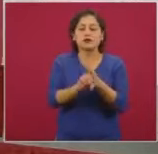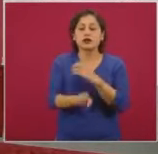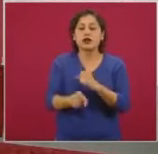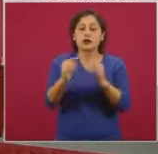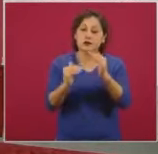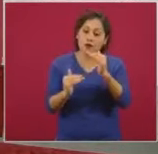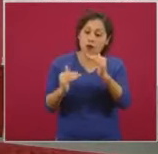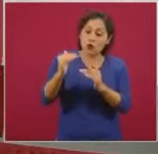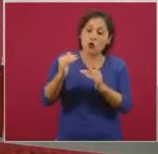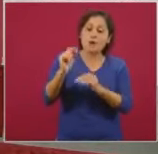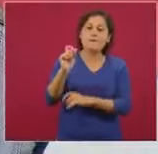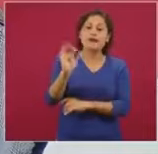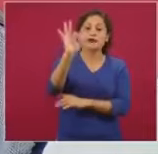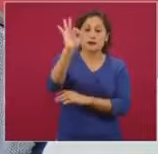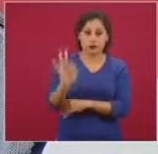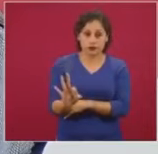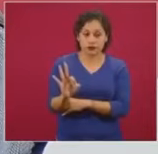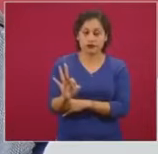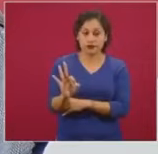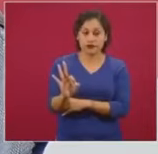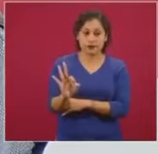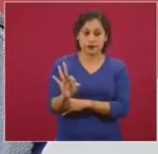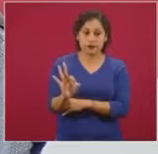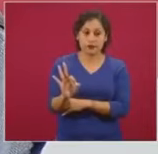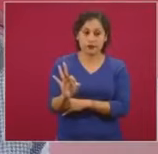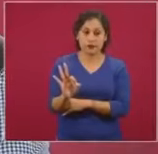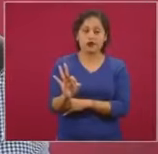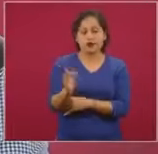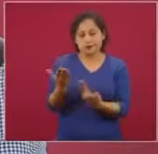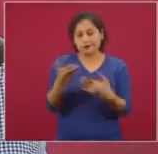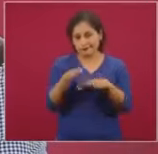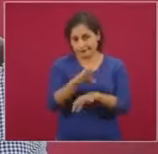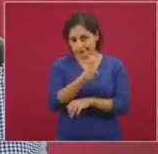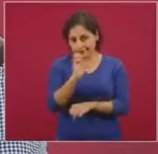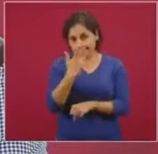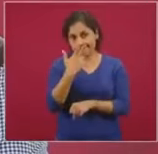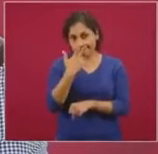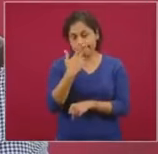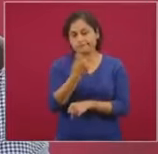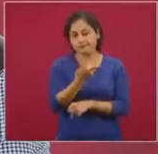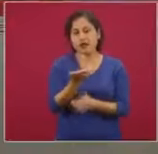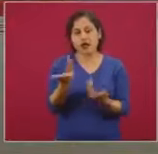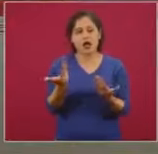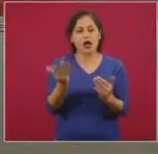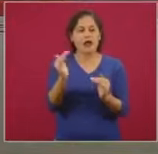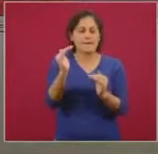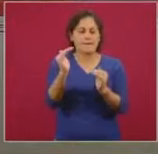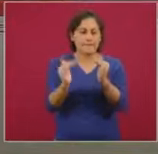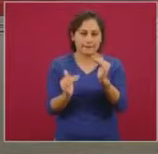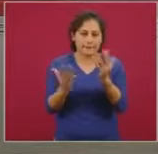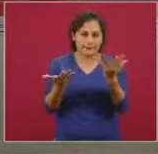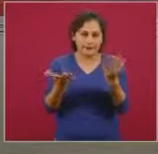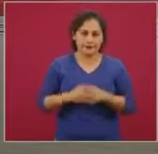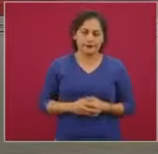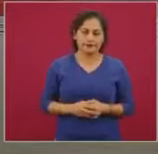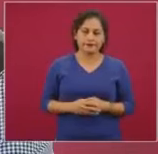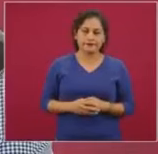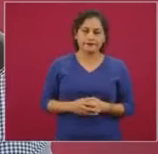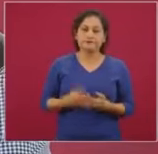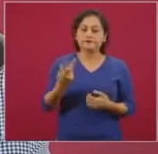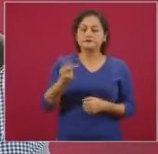otro 20% en relación lógicamente a Chihuahua es bastante menor. Sin embargo, vamos a estar muy atentos